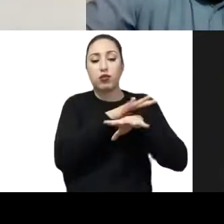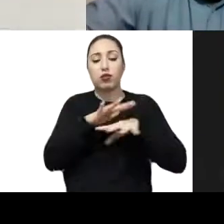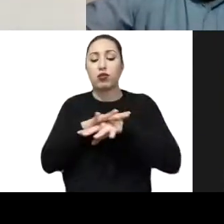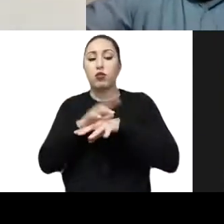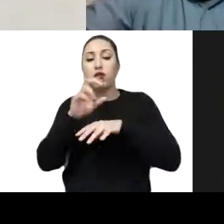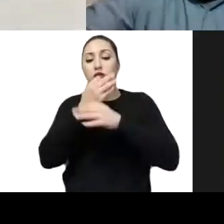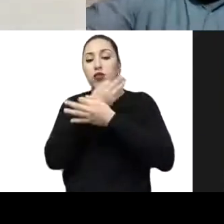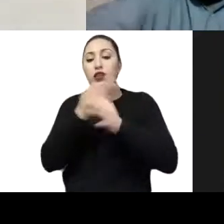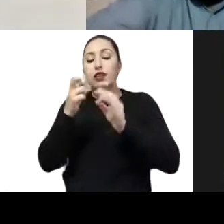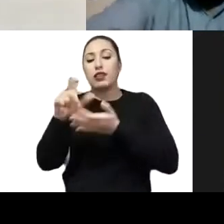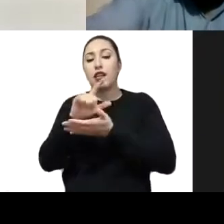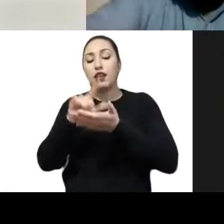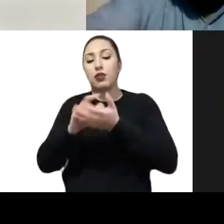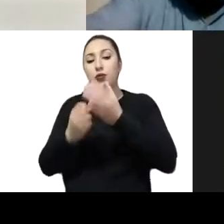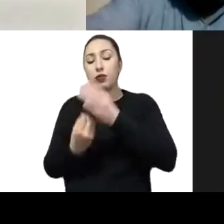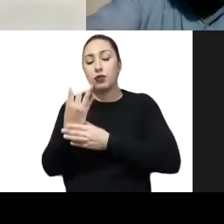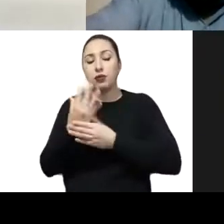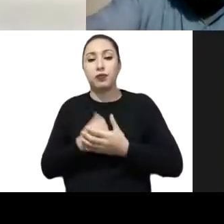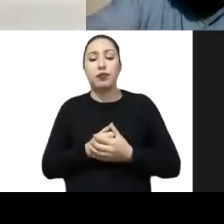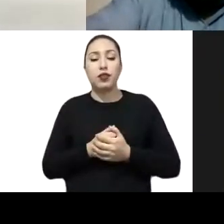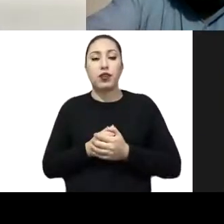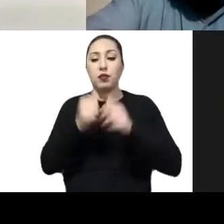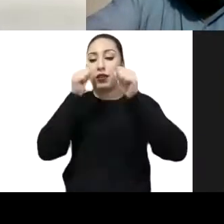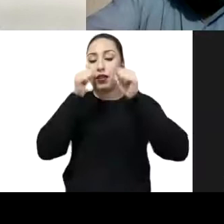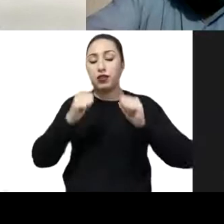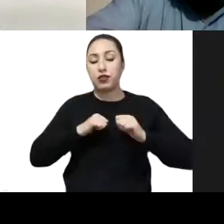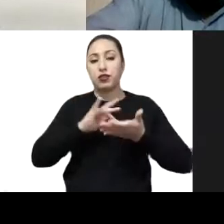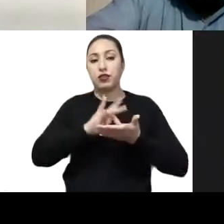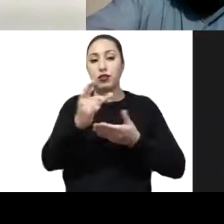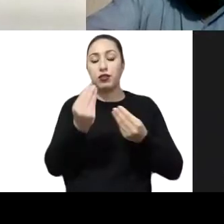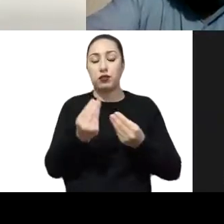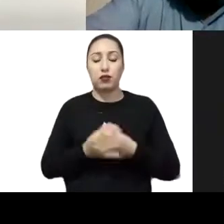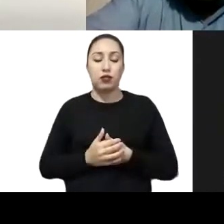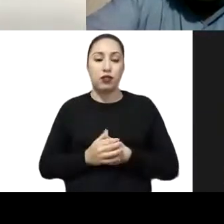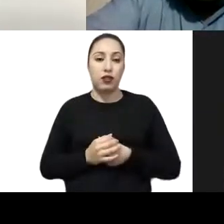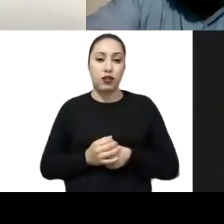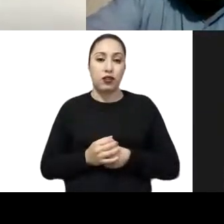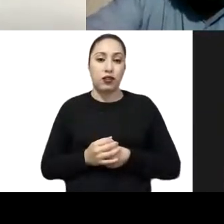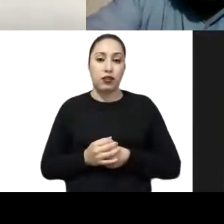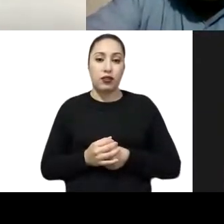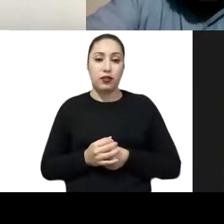reglamento de la presente ley. Por su atención, muchas gracias.